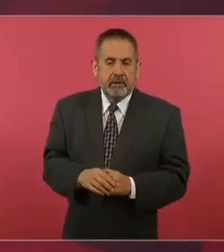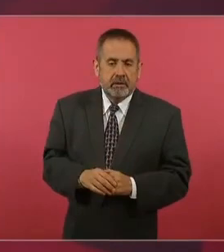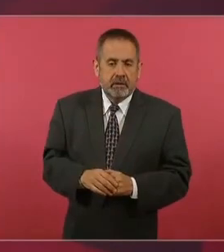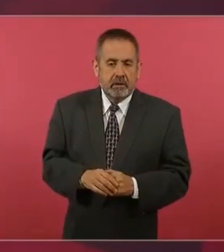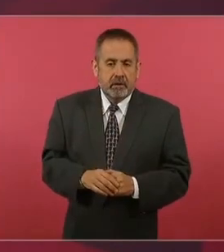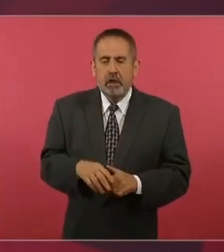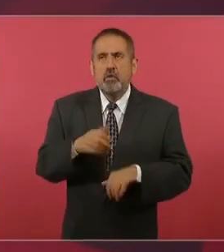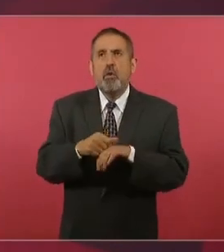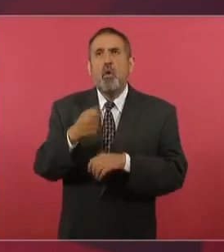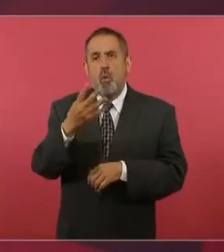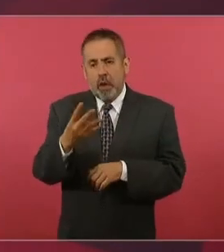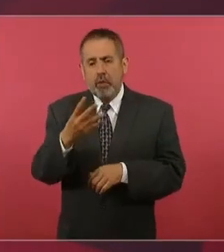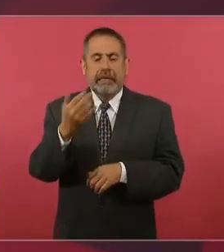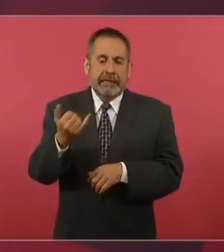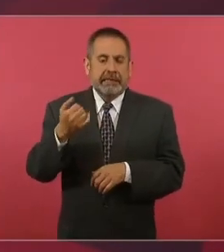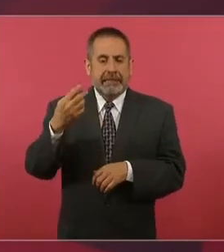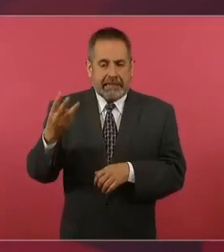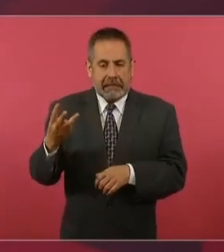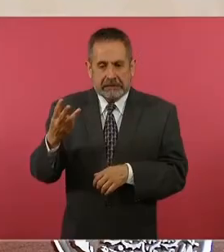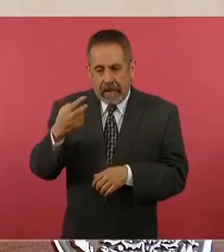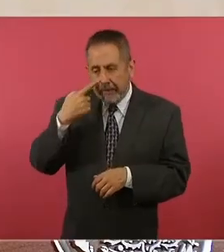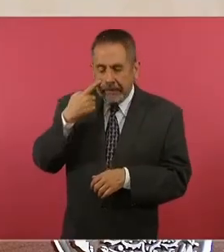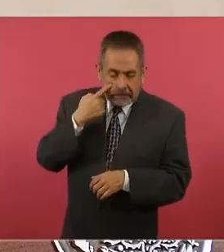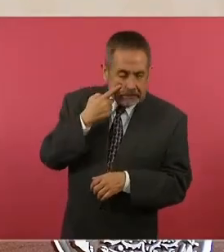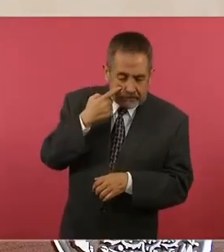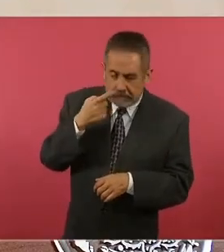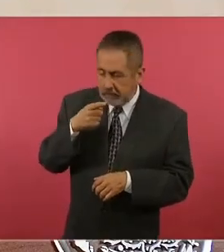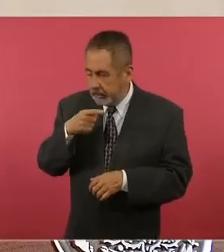todo el tramo 4 y parte del tramo 3.